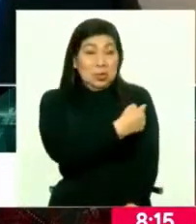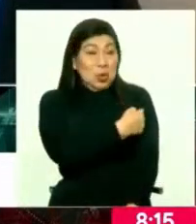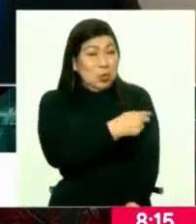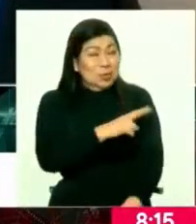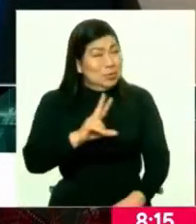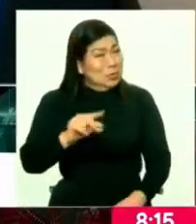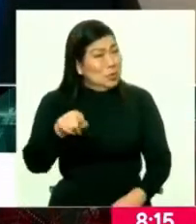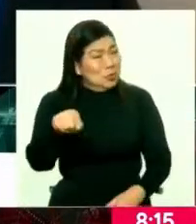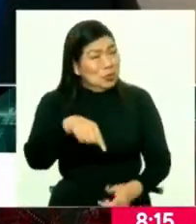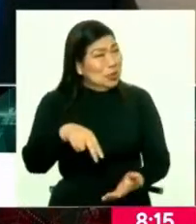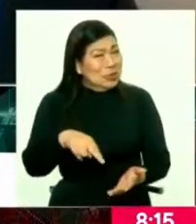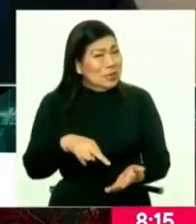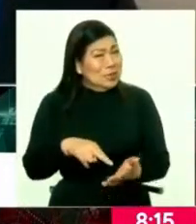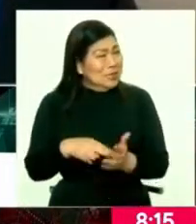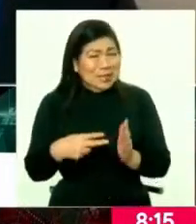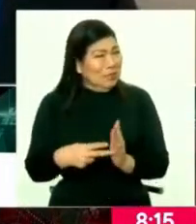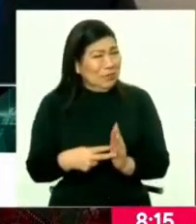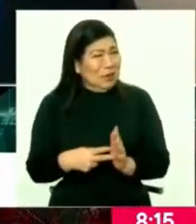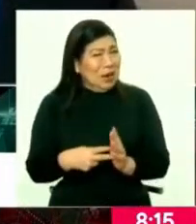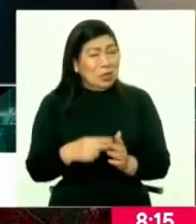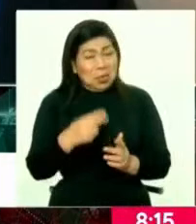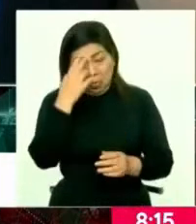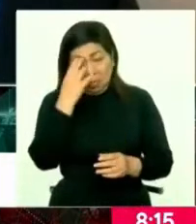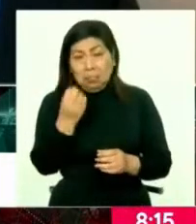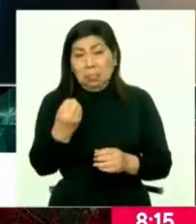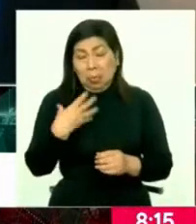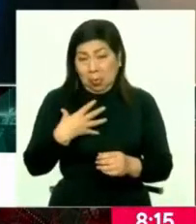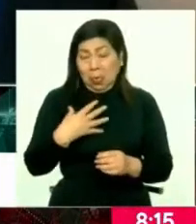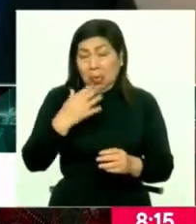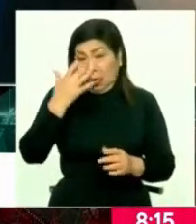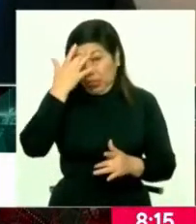no significa que tampoco se podrían contagiar.